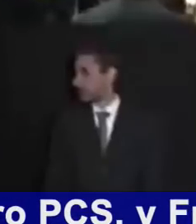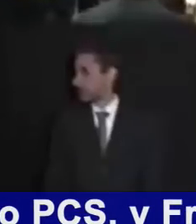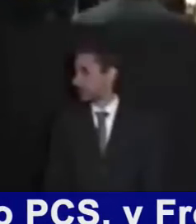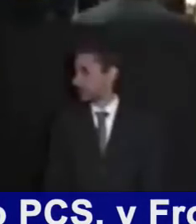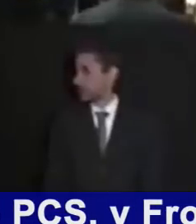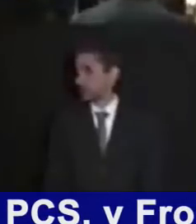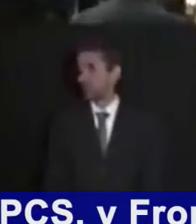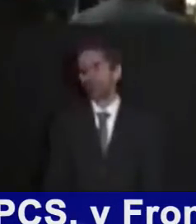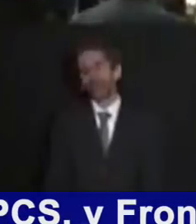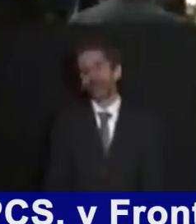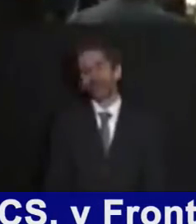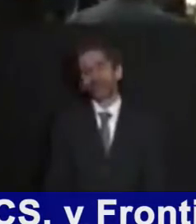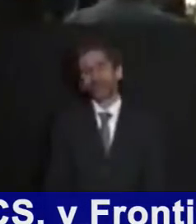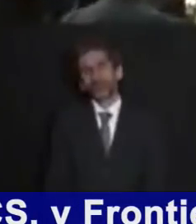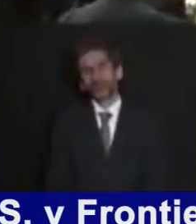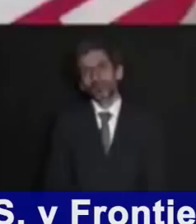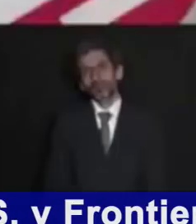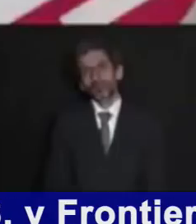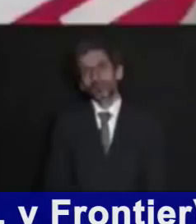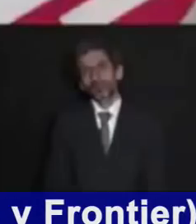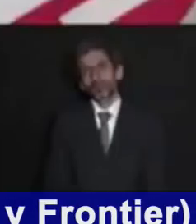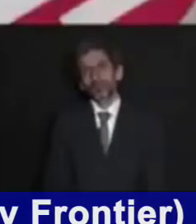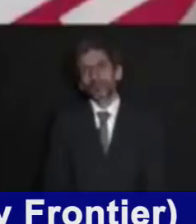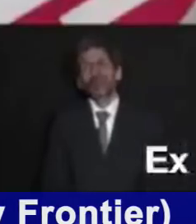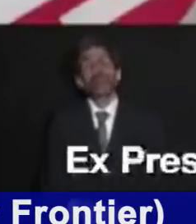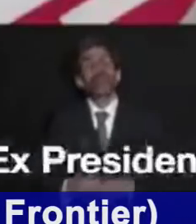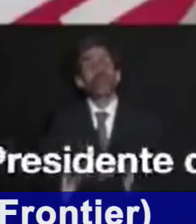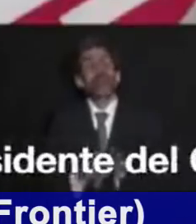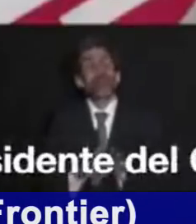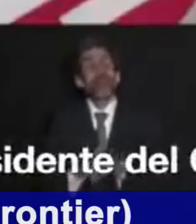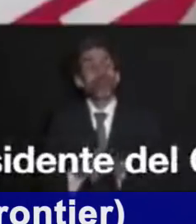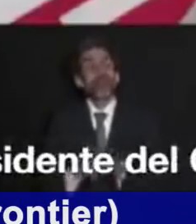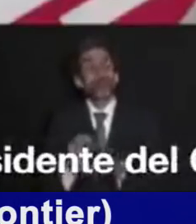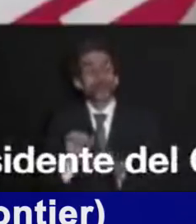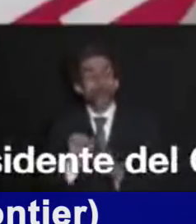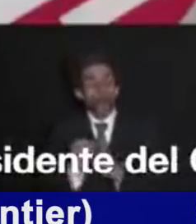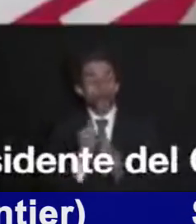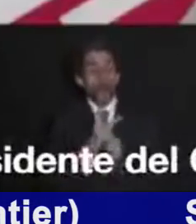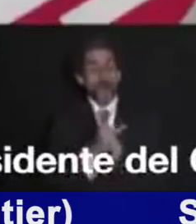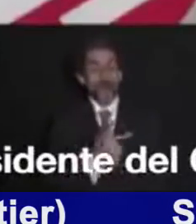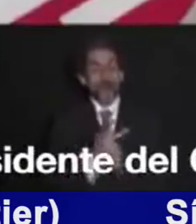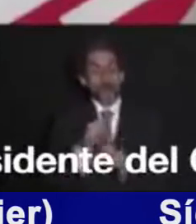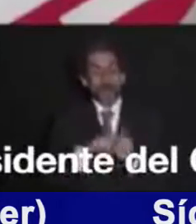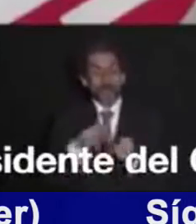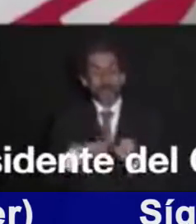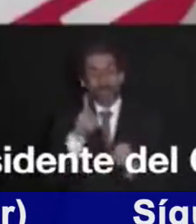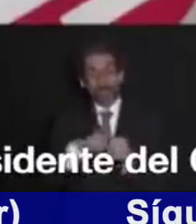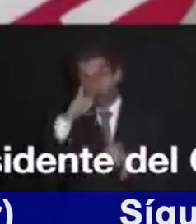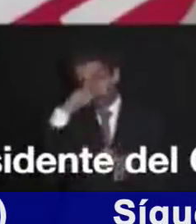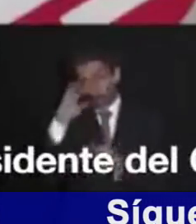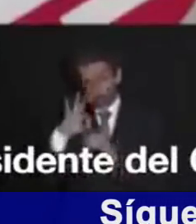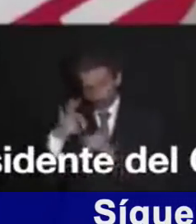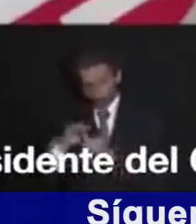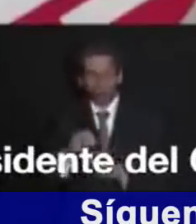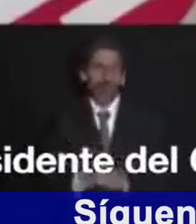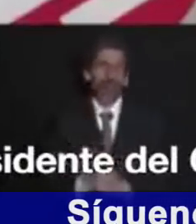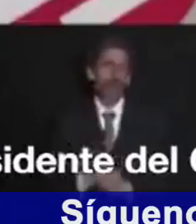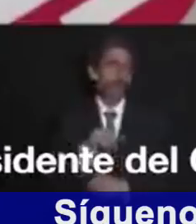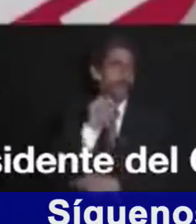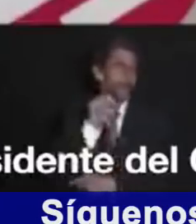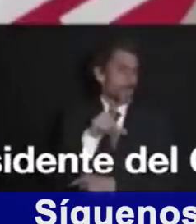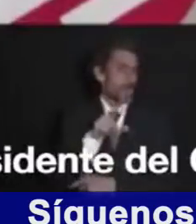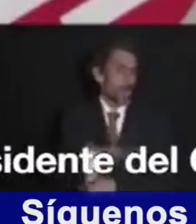tener un programa nacional de elecciones, una